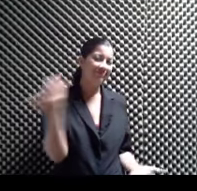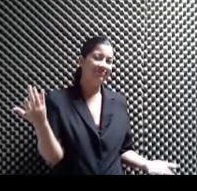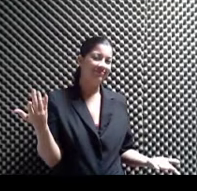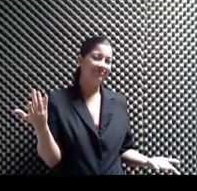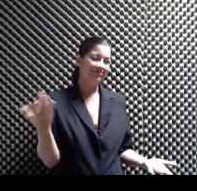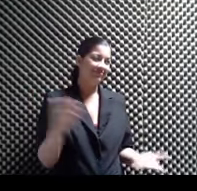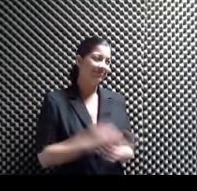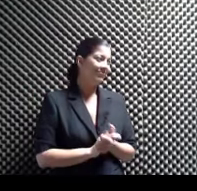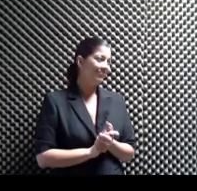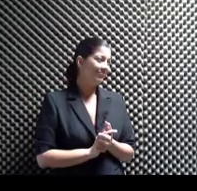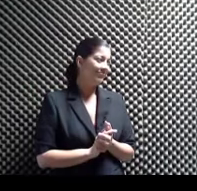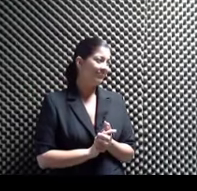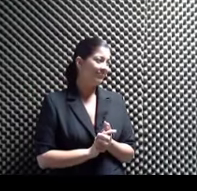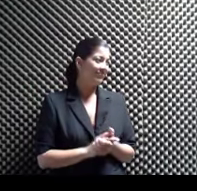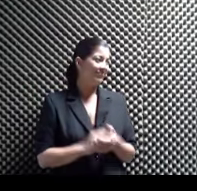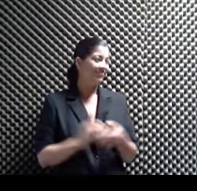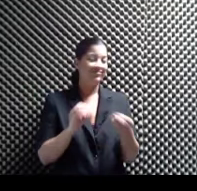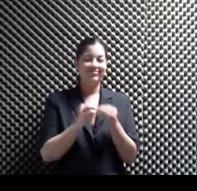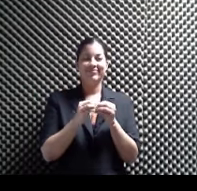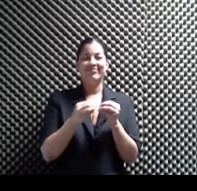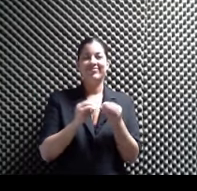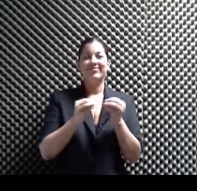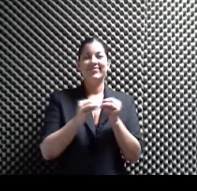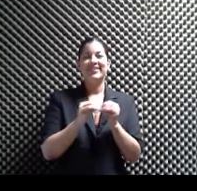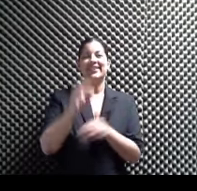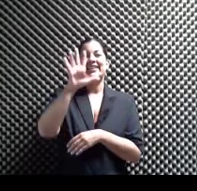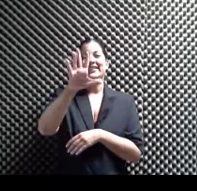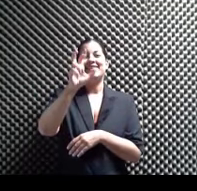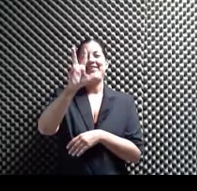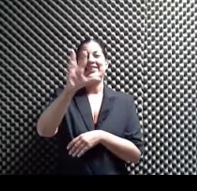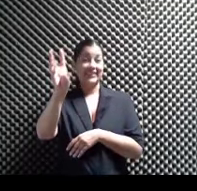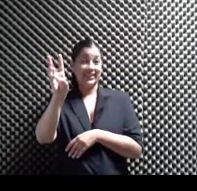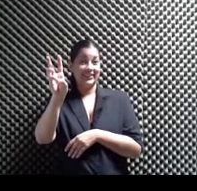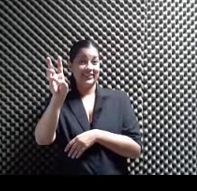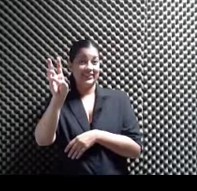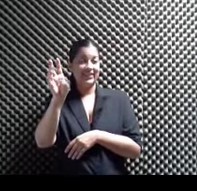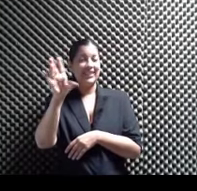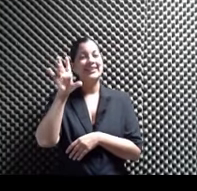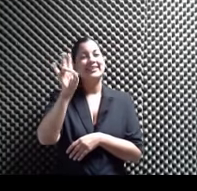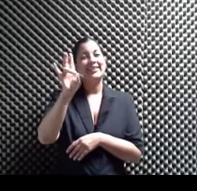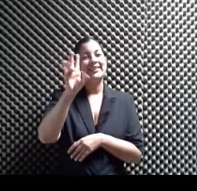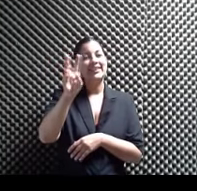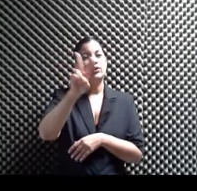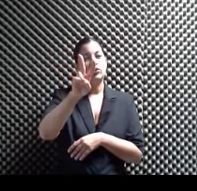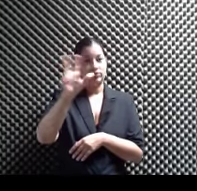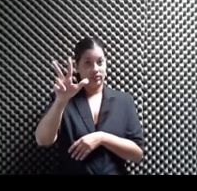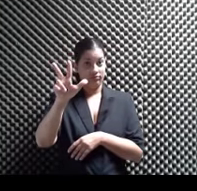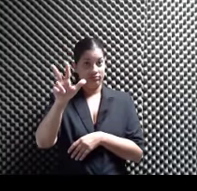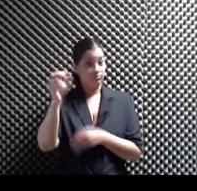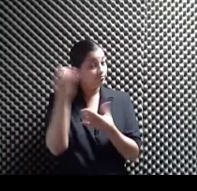Pues dígale el número ahí Julio siempre contesta el teléfono es 536-7723 Para más información